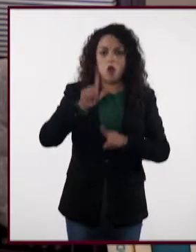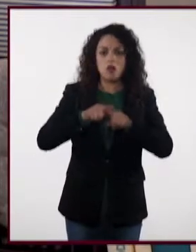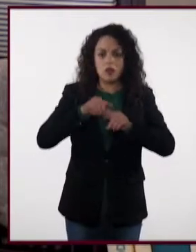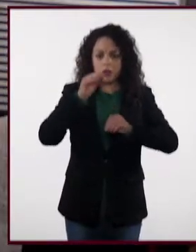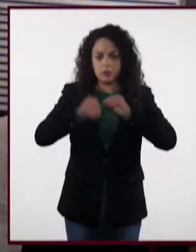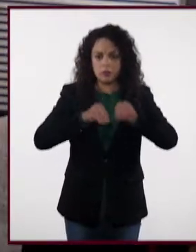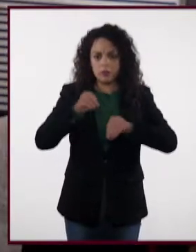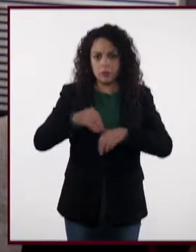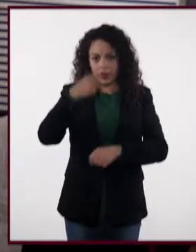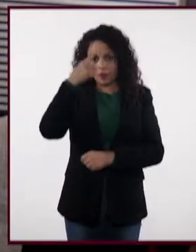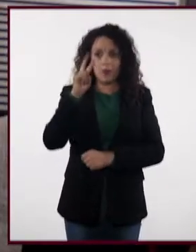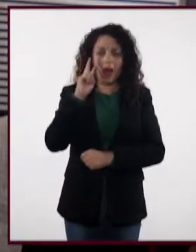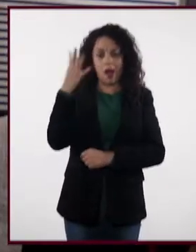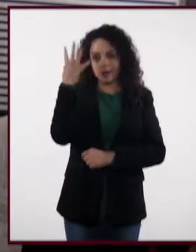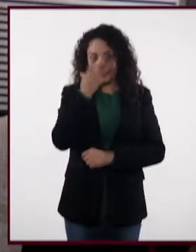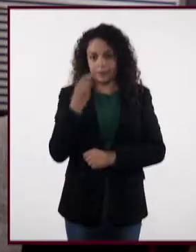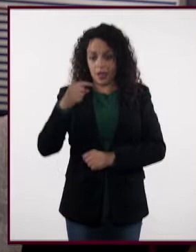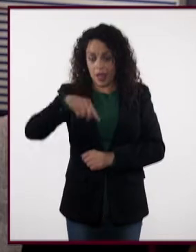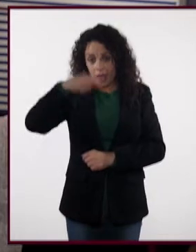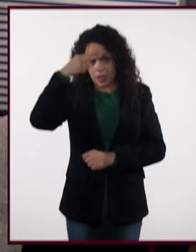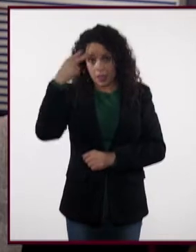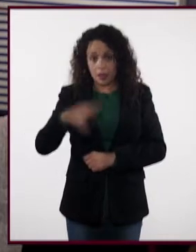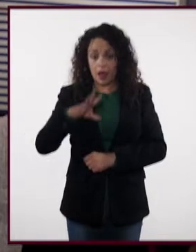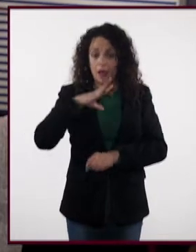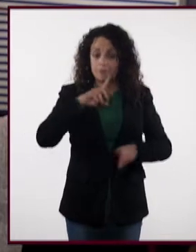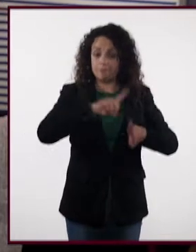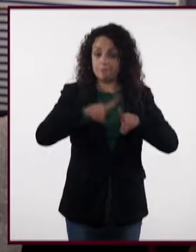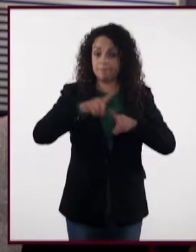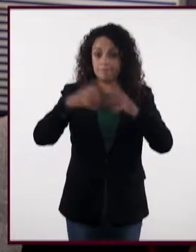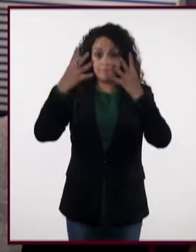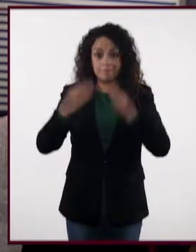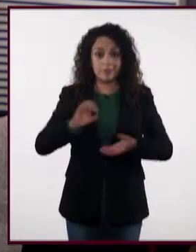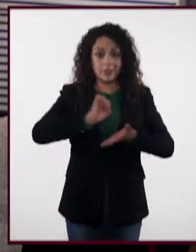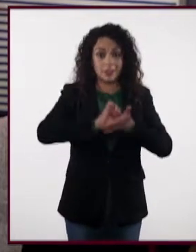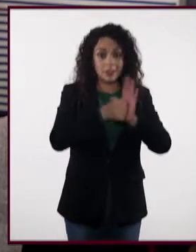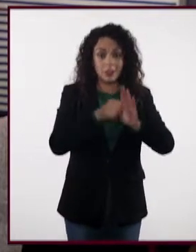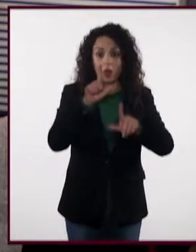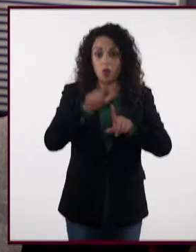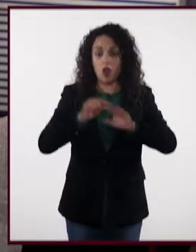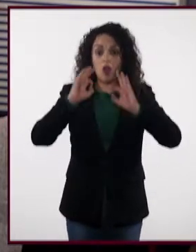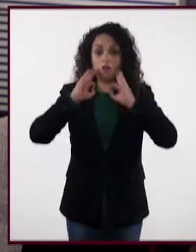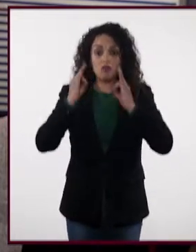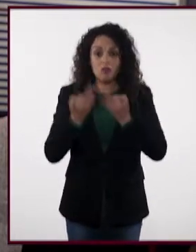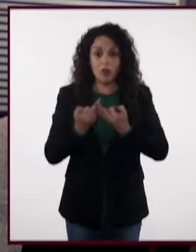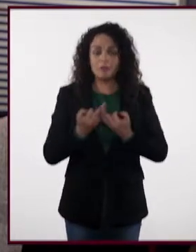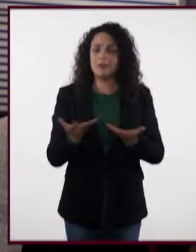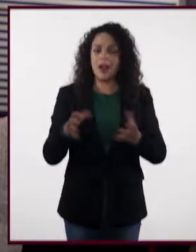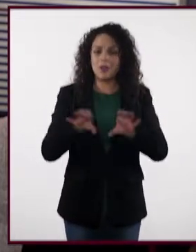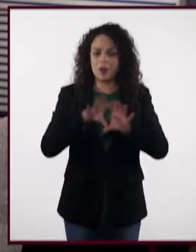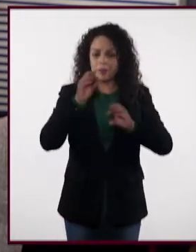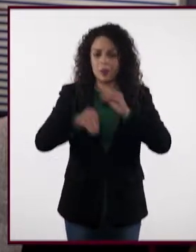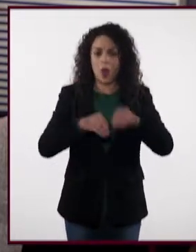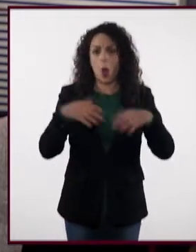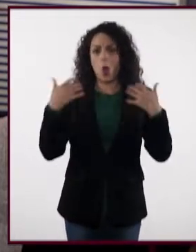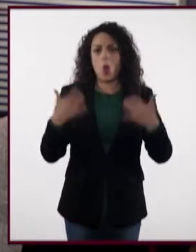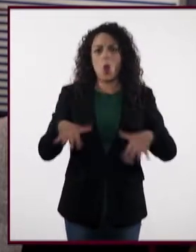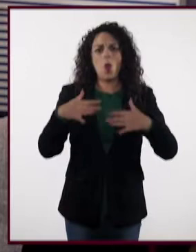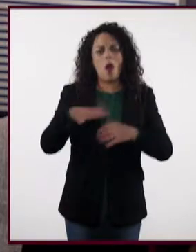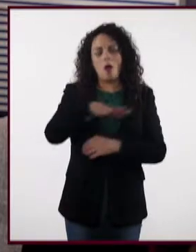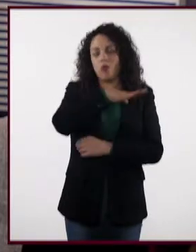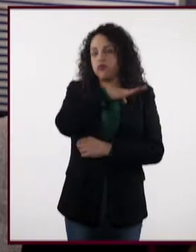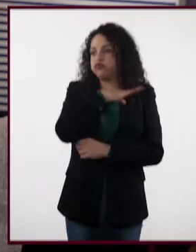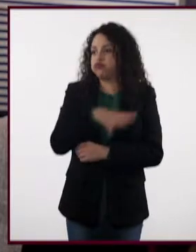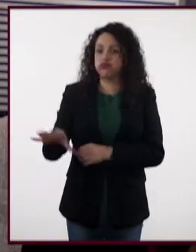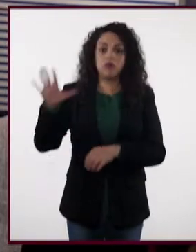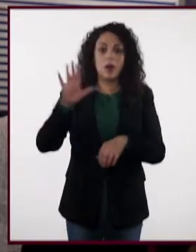sus textiles. En nuestro país, la diversidad de símbolos, colores, formas y patrones es increíble debido a que somos